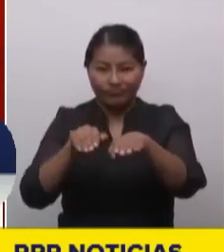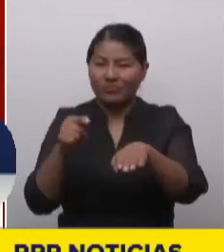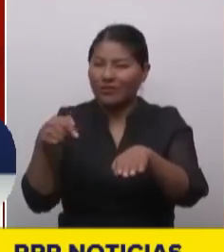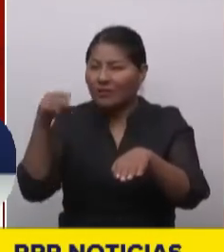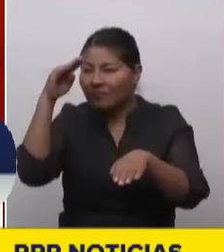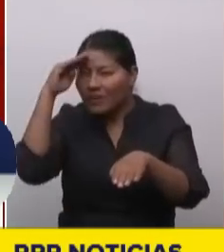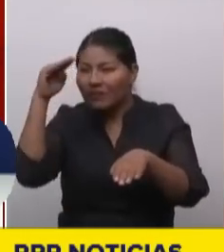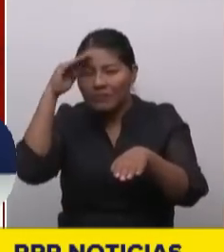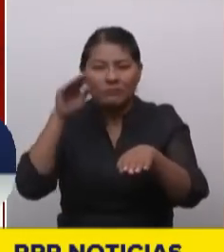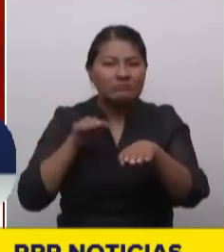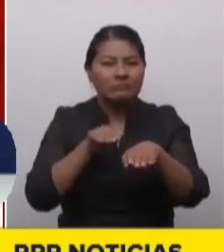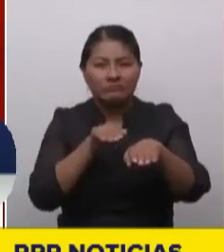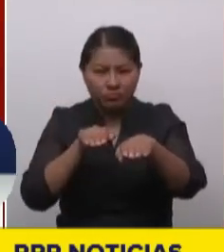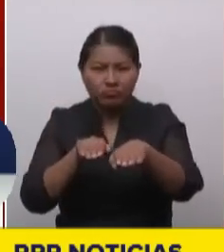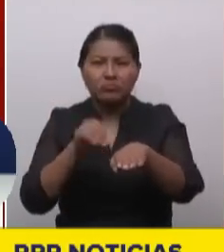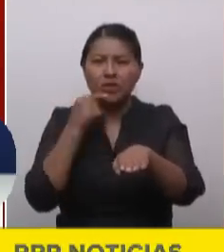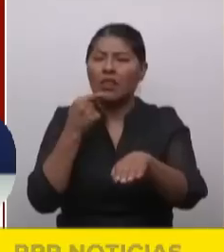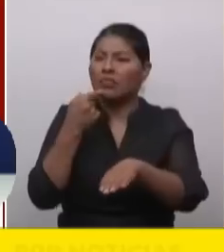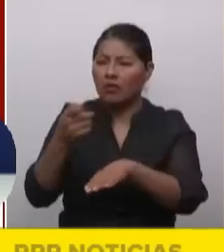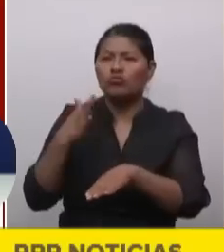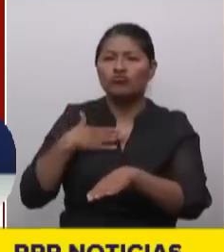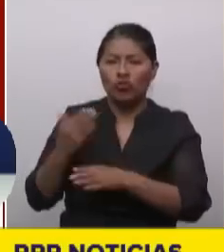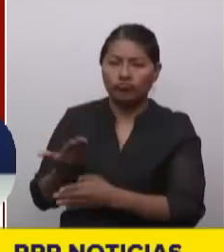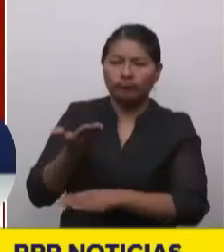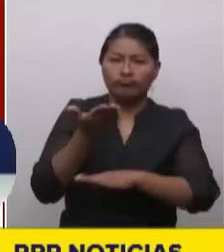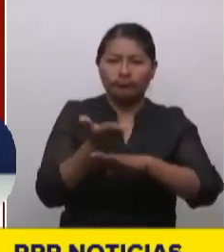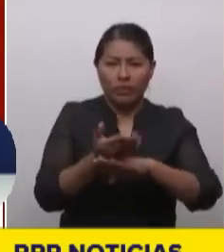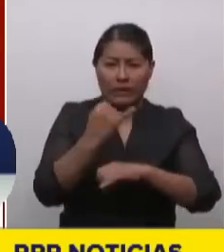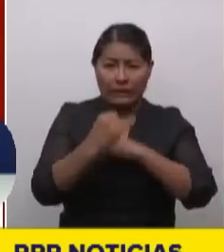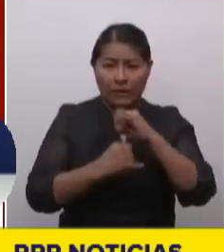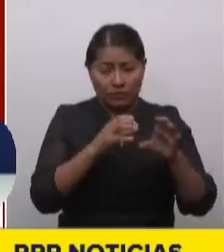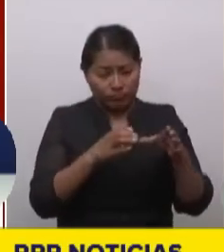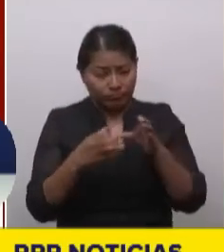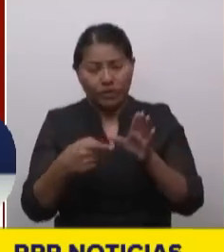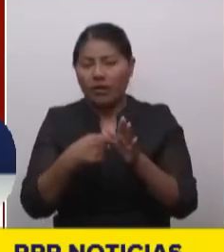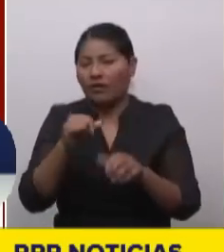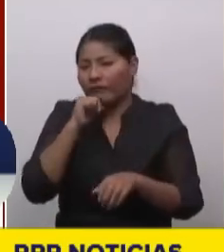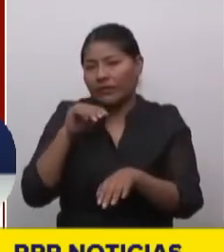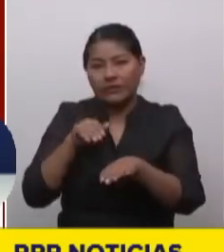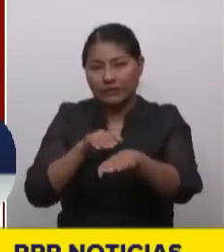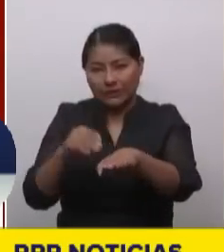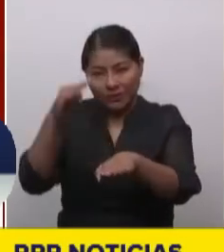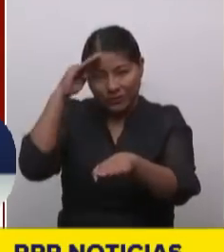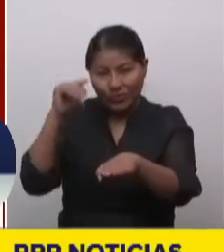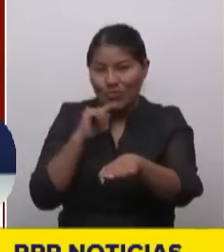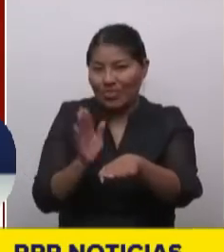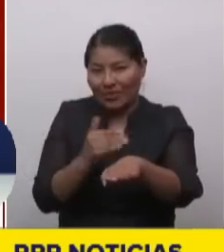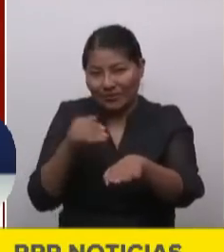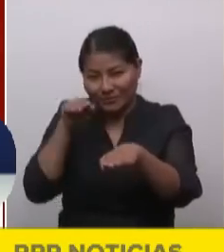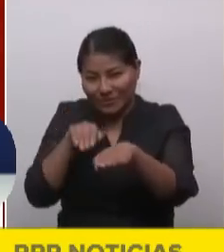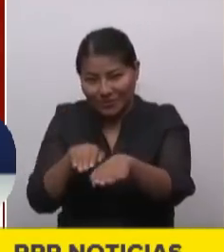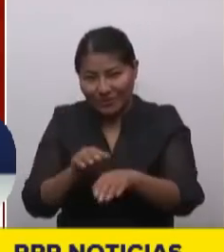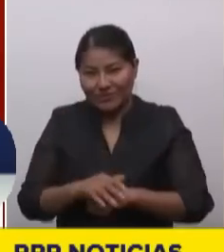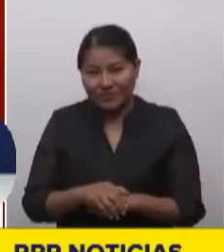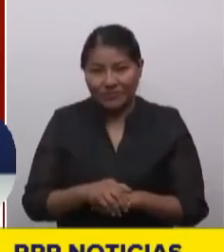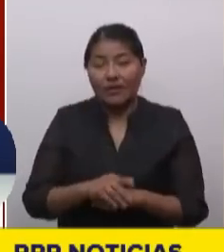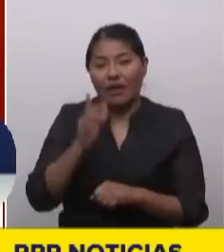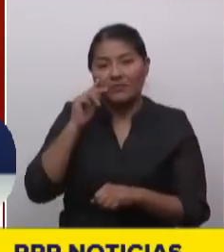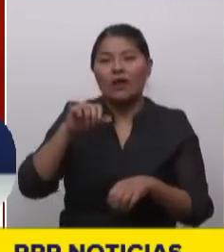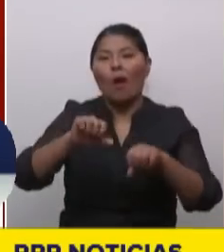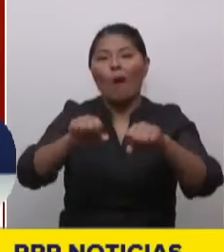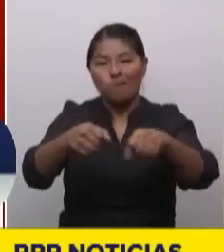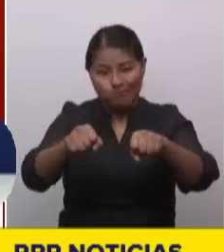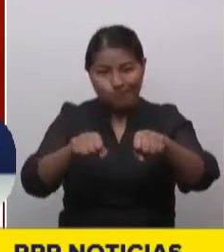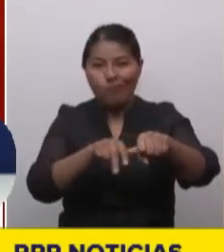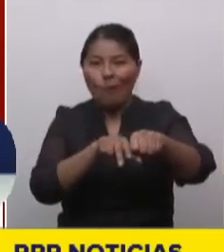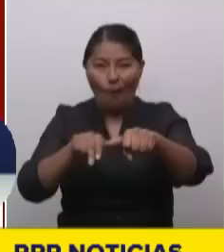yo tengo propuestas internacionales donde no hay patrulleros. Entonces, ahí hay un tema por aclarar. Lo que sí hay es motos, ¿no?